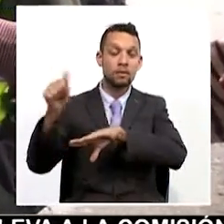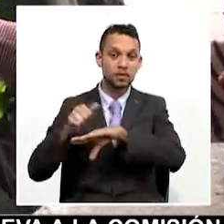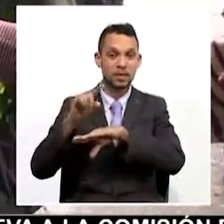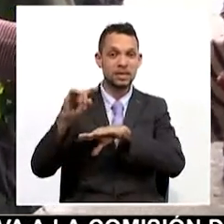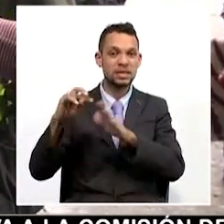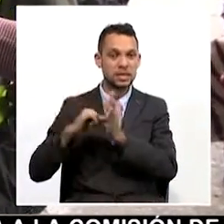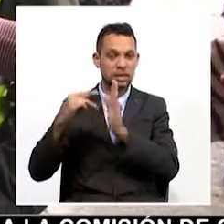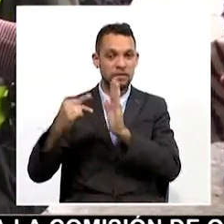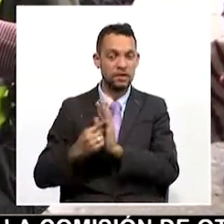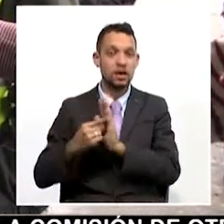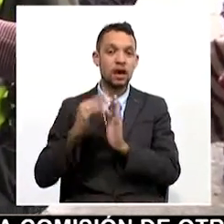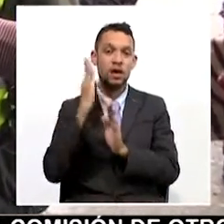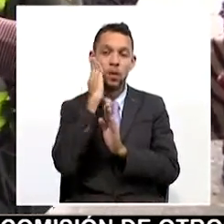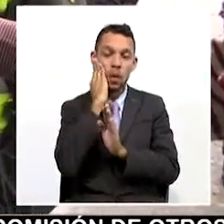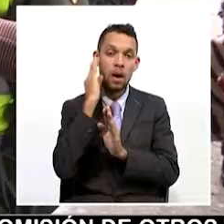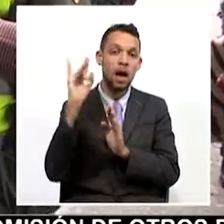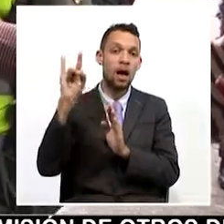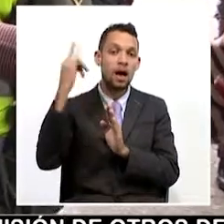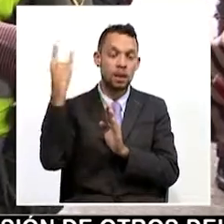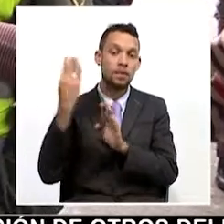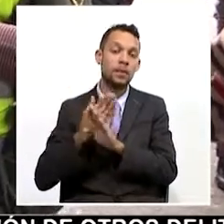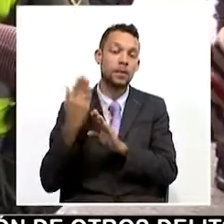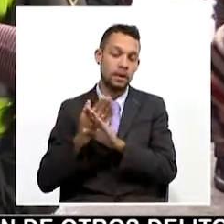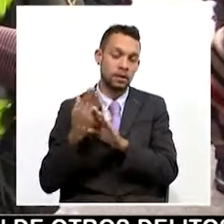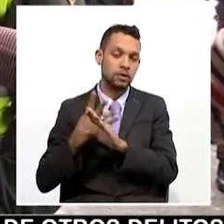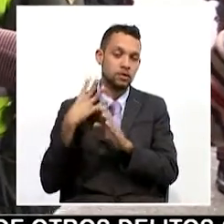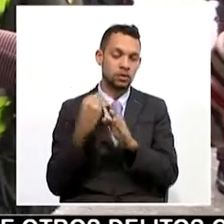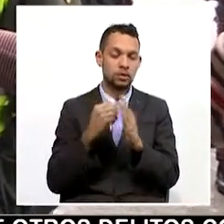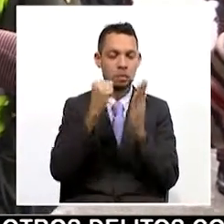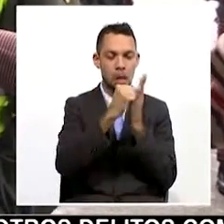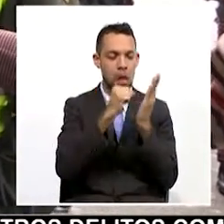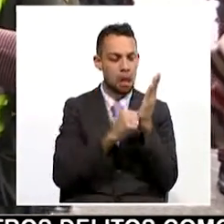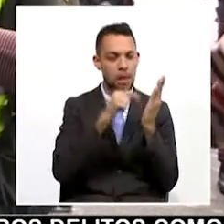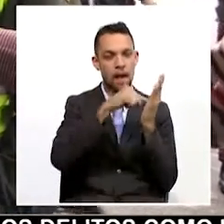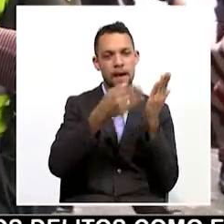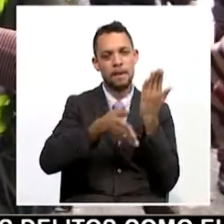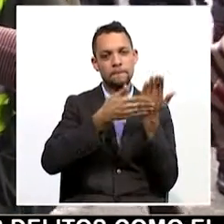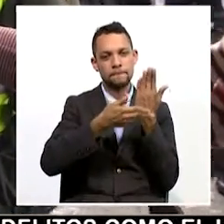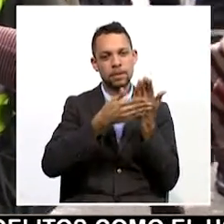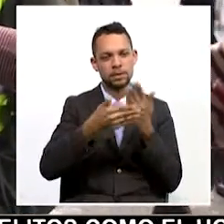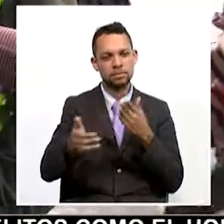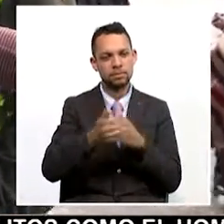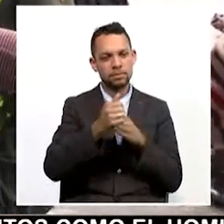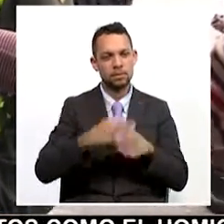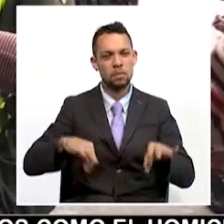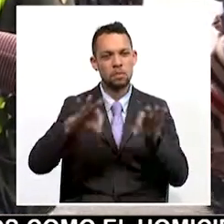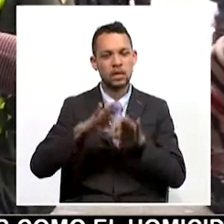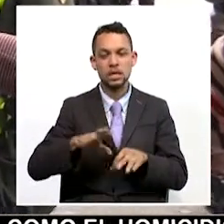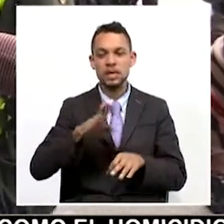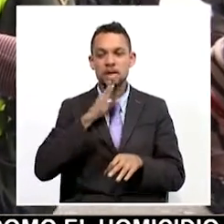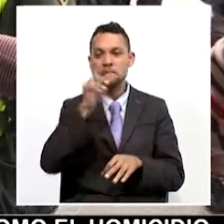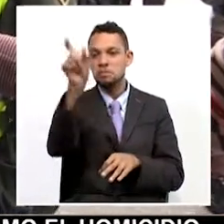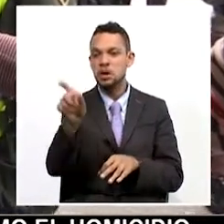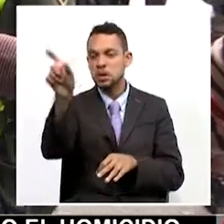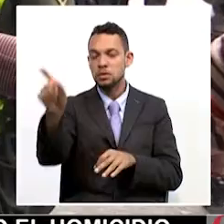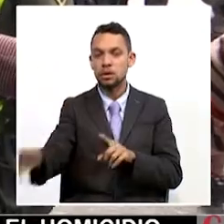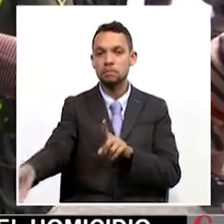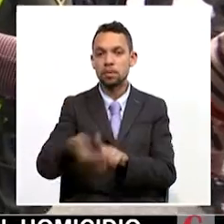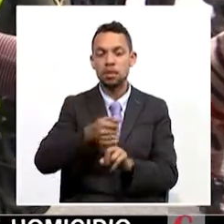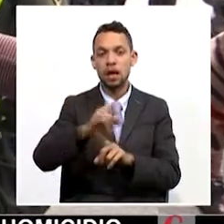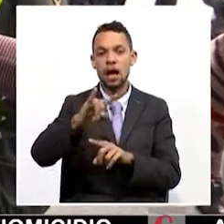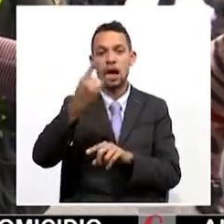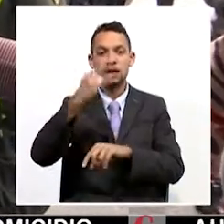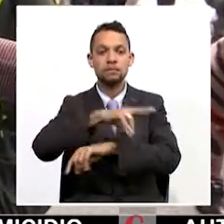sea que lo han reportado por hurto, pérdida y demás. Estamos en la recuperación de esto para saber quiénes son los dueños, entablar qué noticia criminal